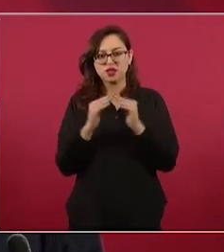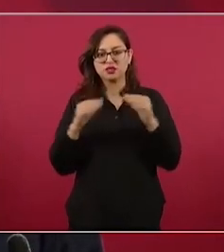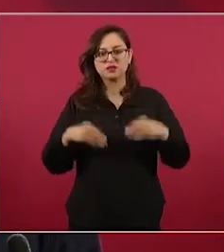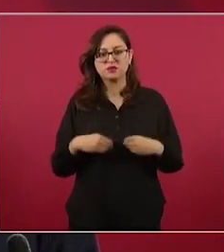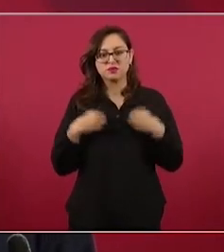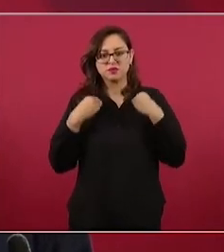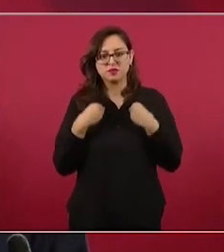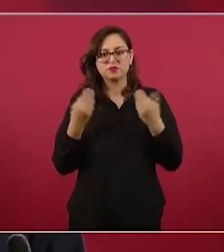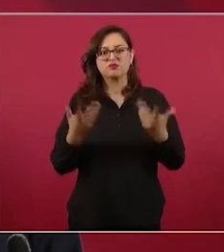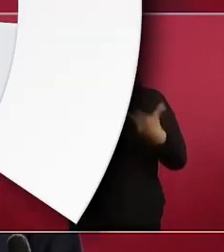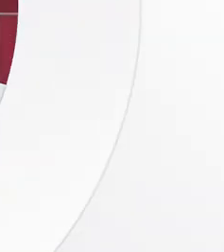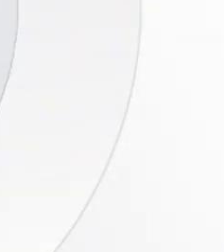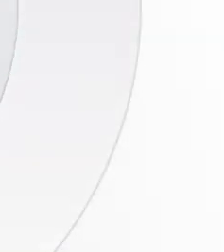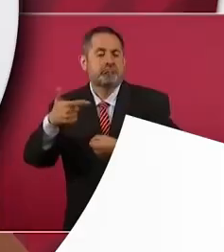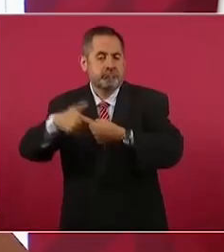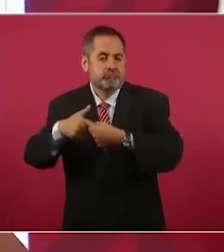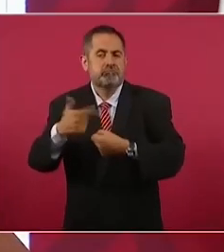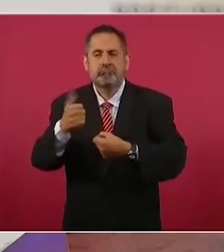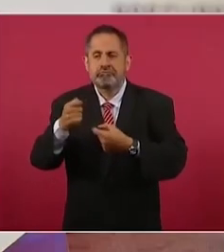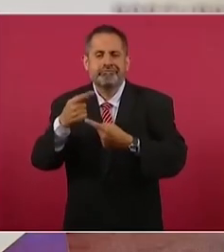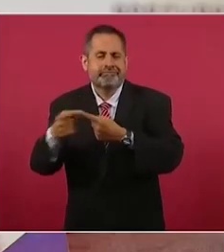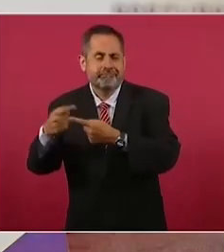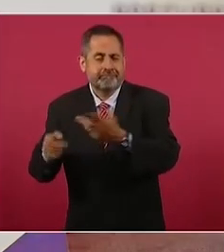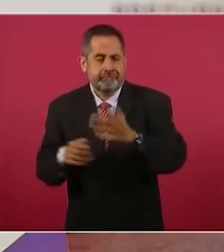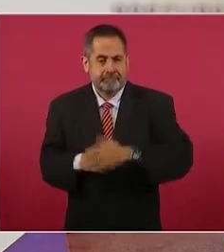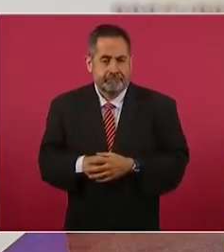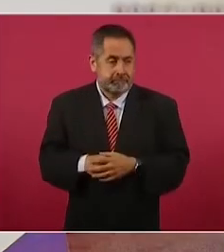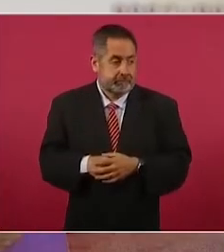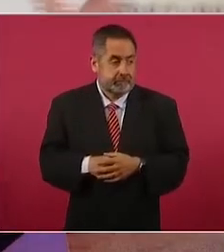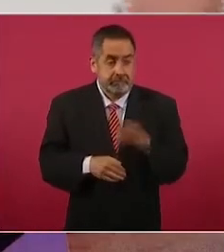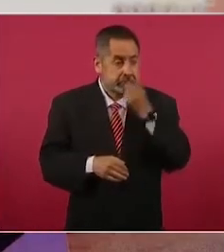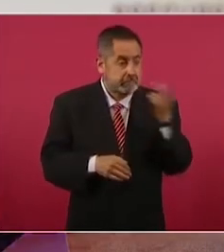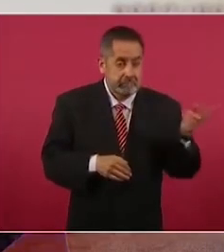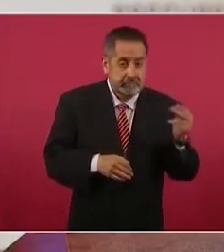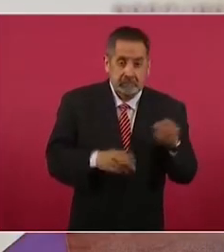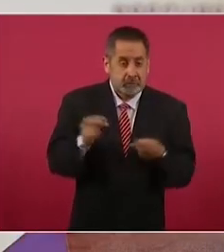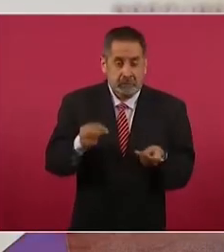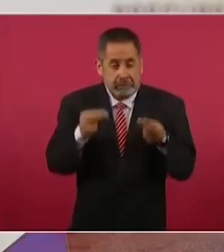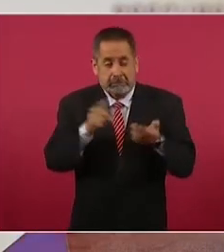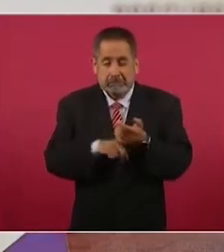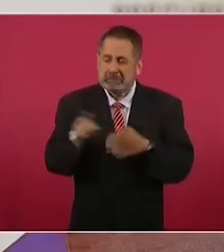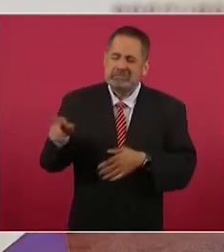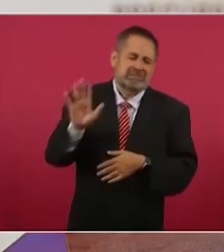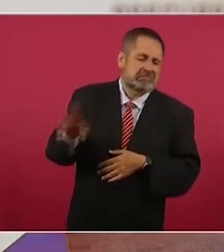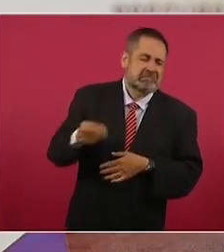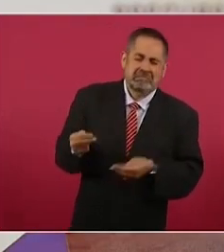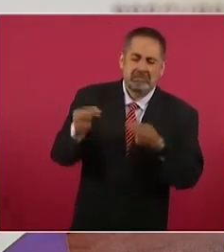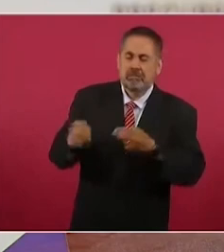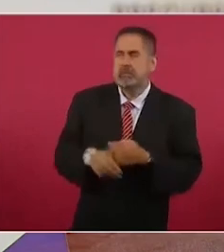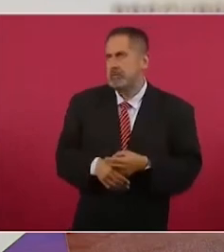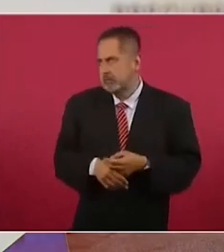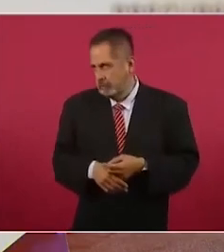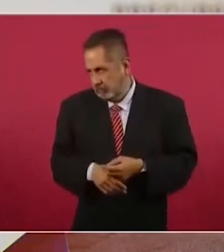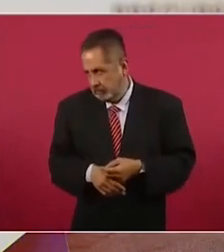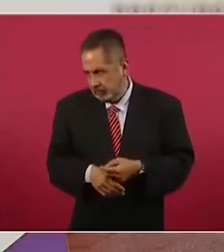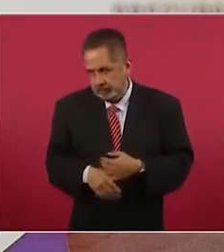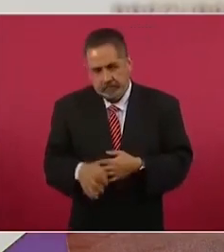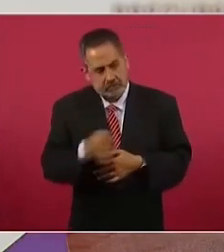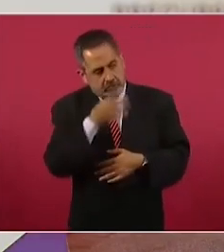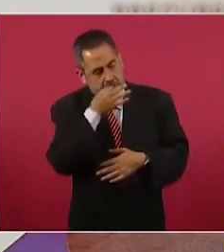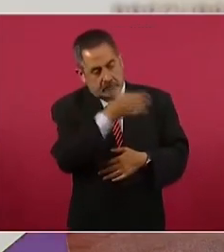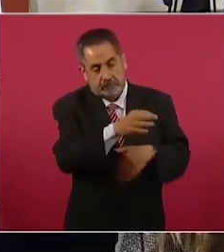y se hizo todo un espectáculo. El negocio, la refinación, siguen con eso. Les voy a dar una